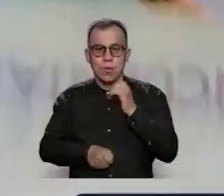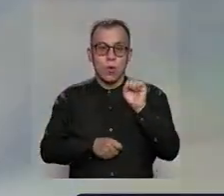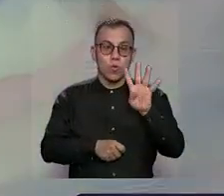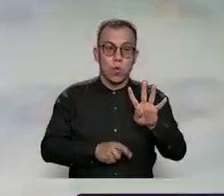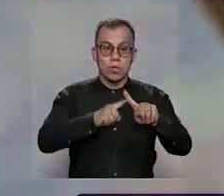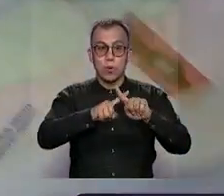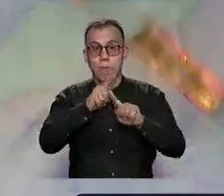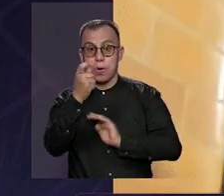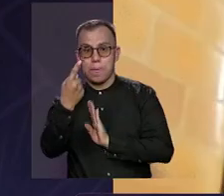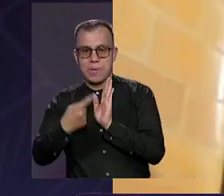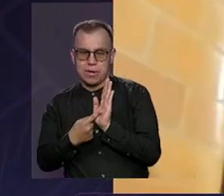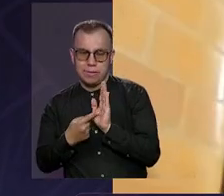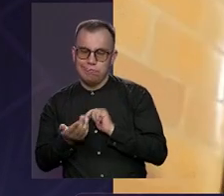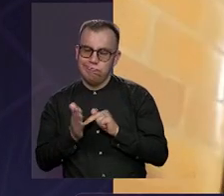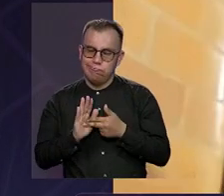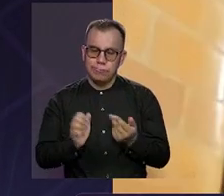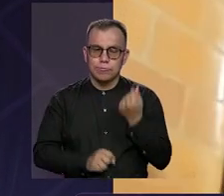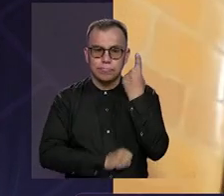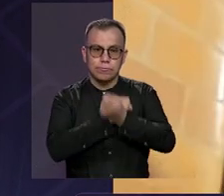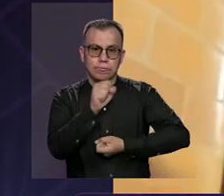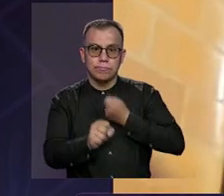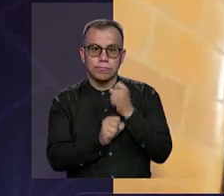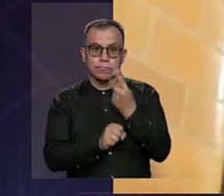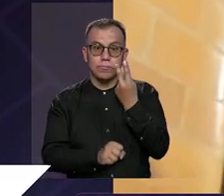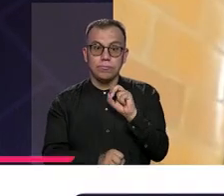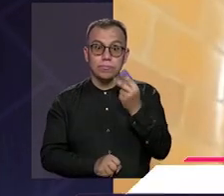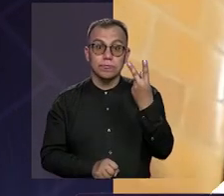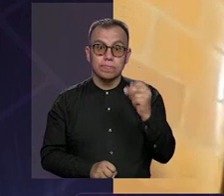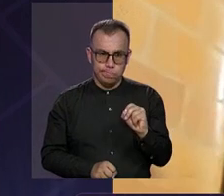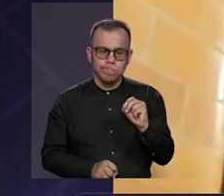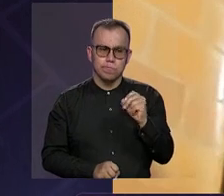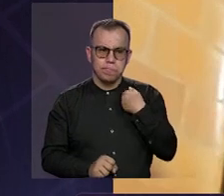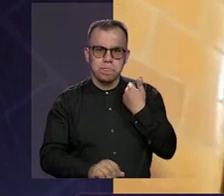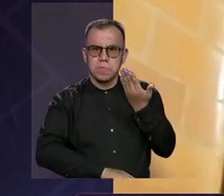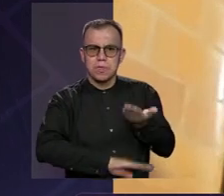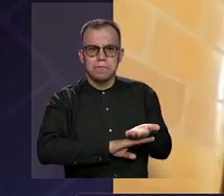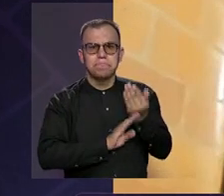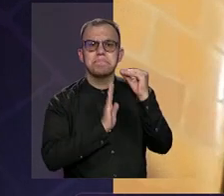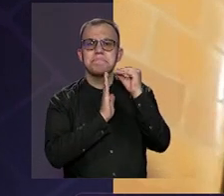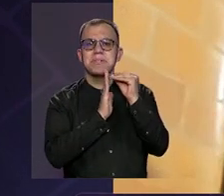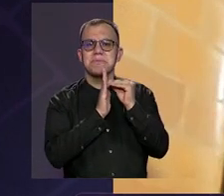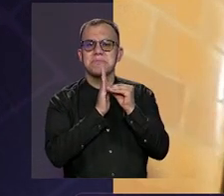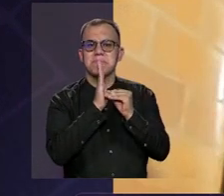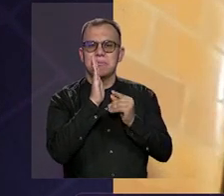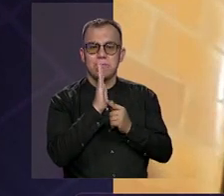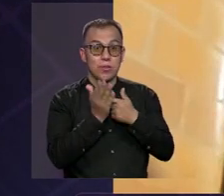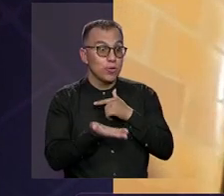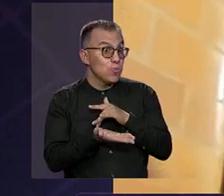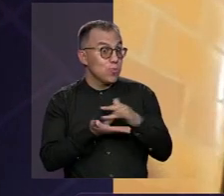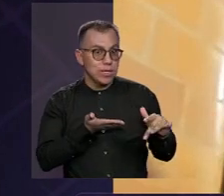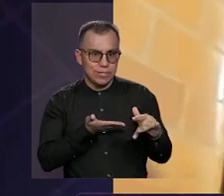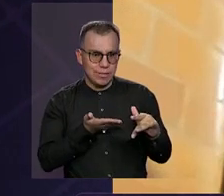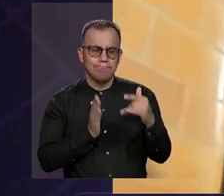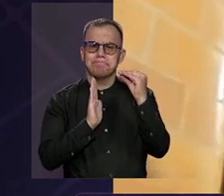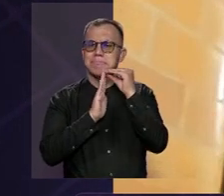4x1000, entre otros. En 2020 presentamos un pliego nacional de emergencia,